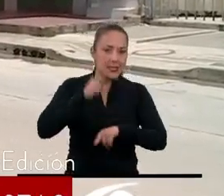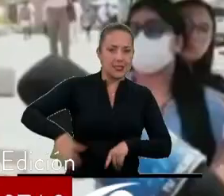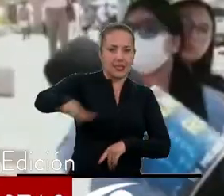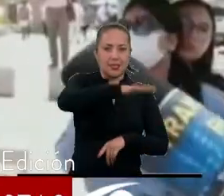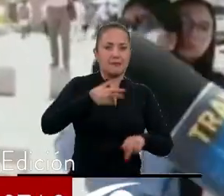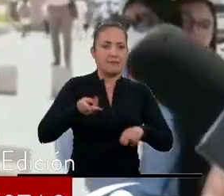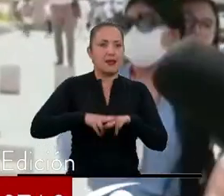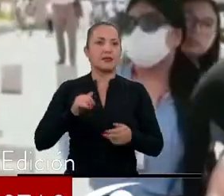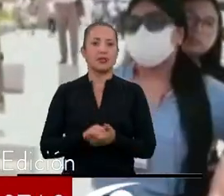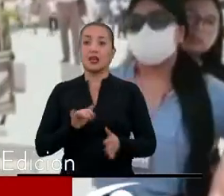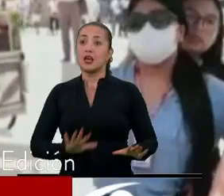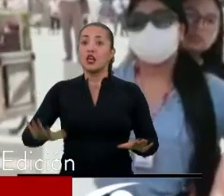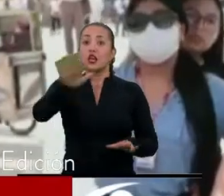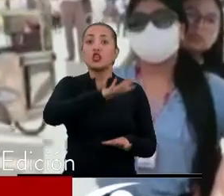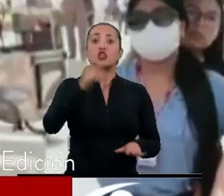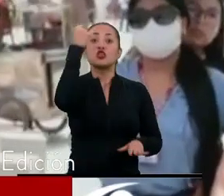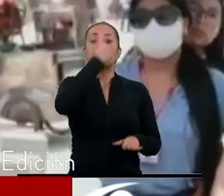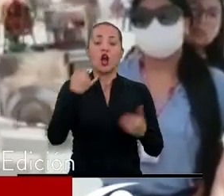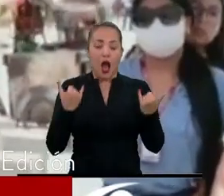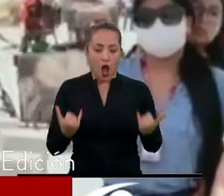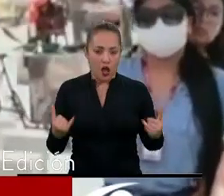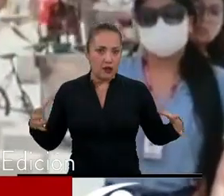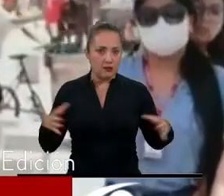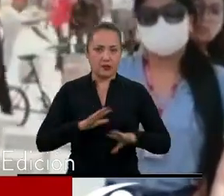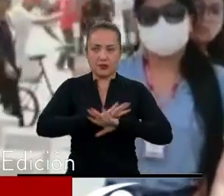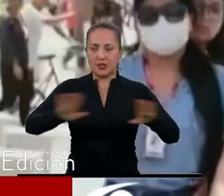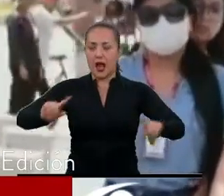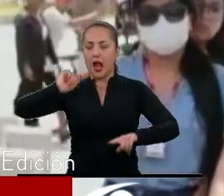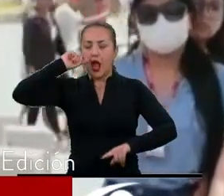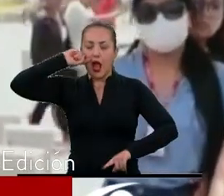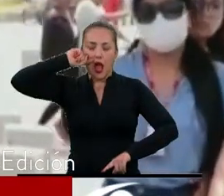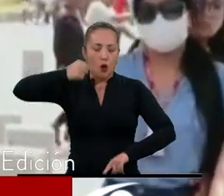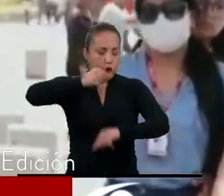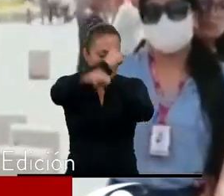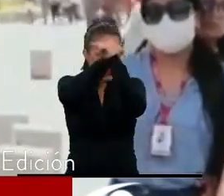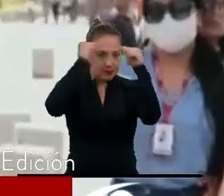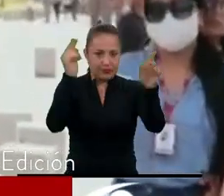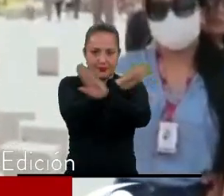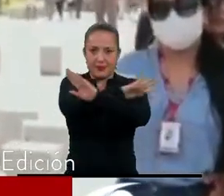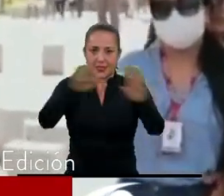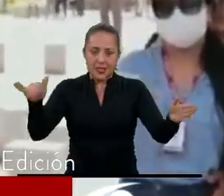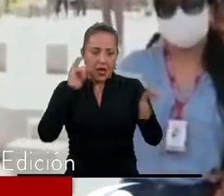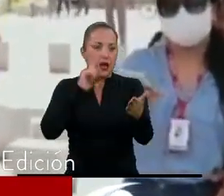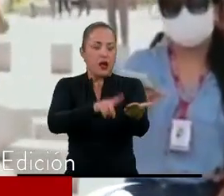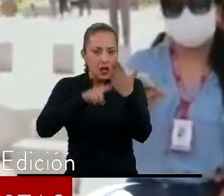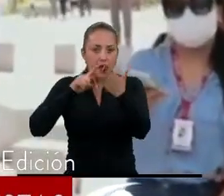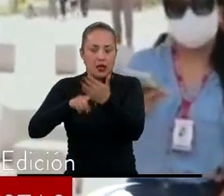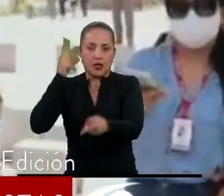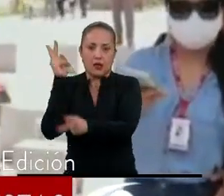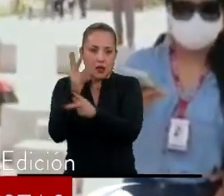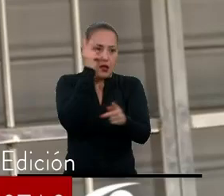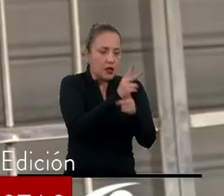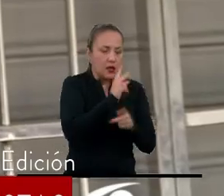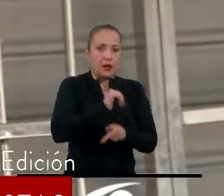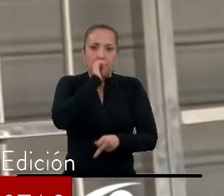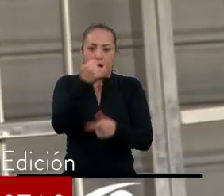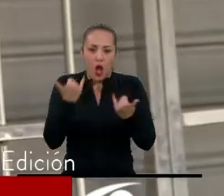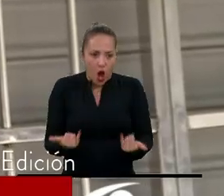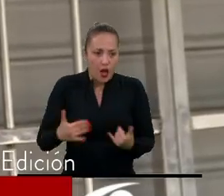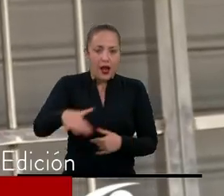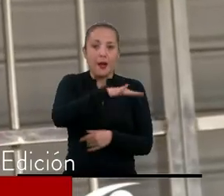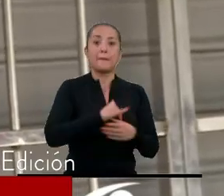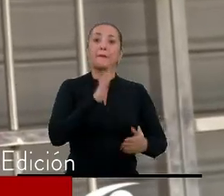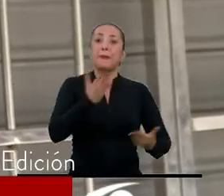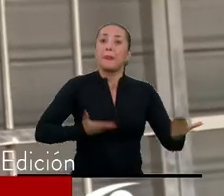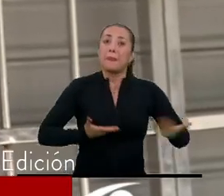de Soledad estamos aburridos y cansados de este fenómeno de extorsión que estamos viviendo. Los